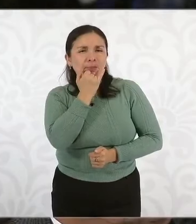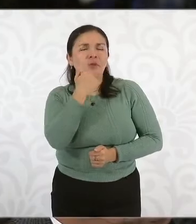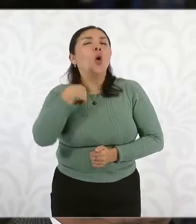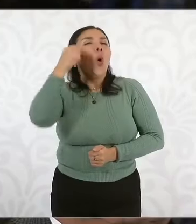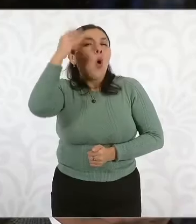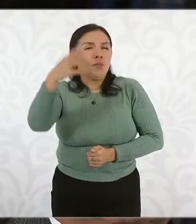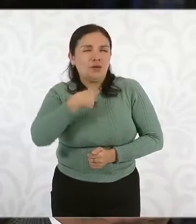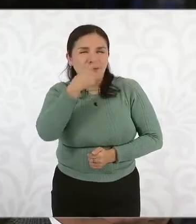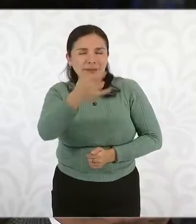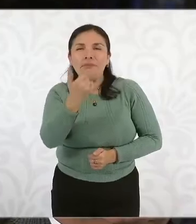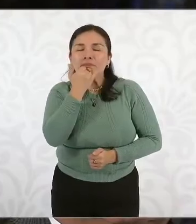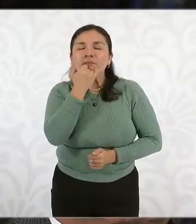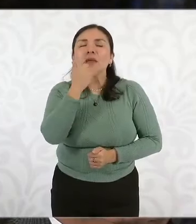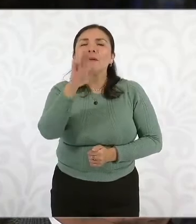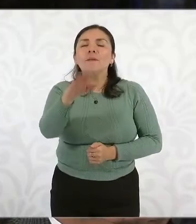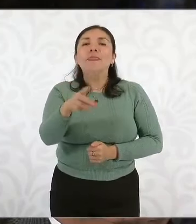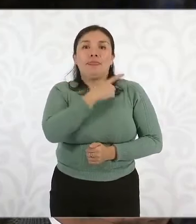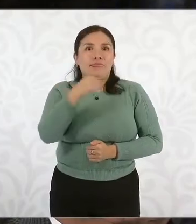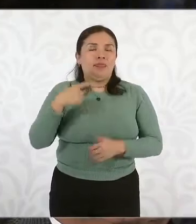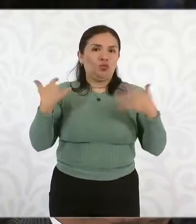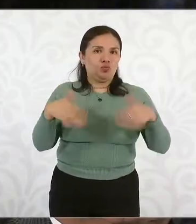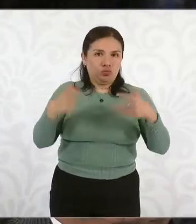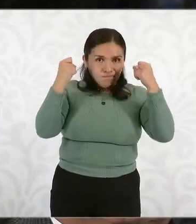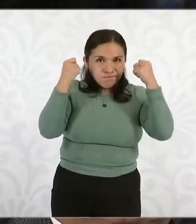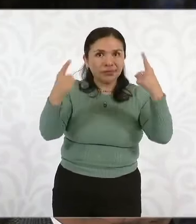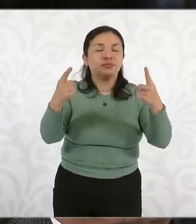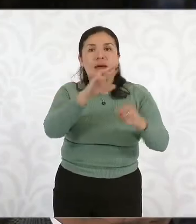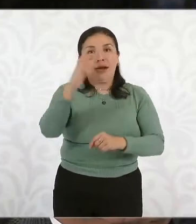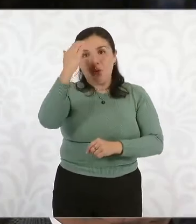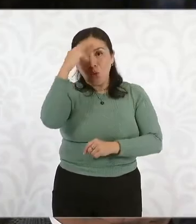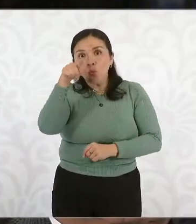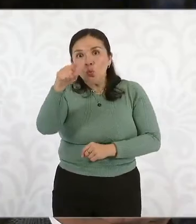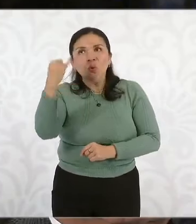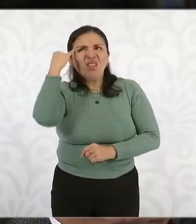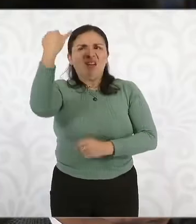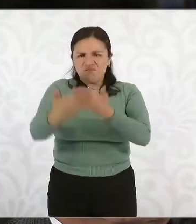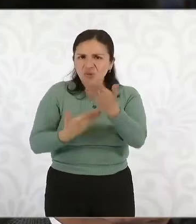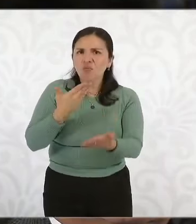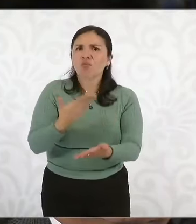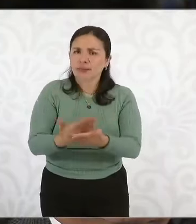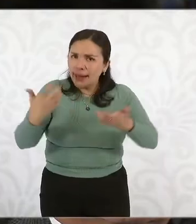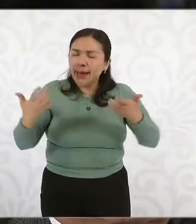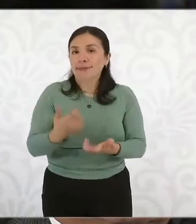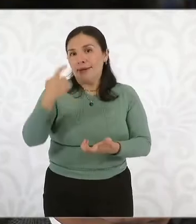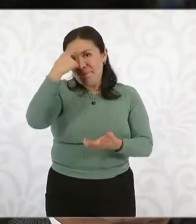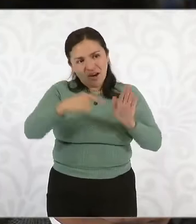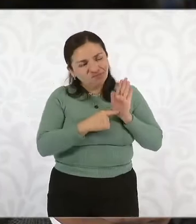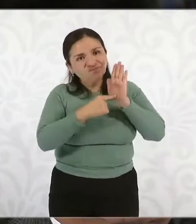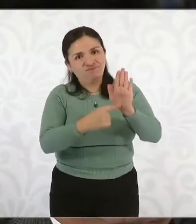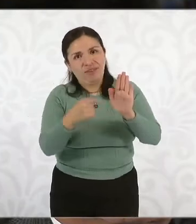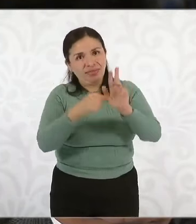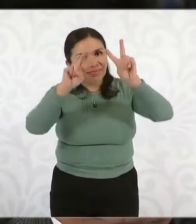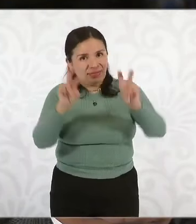olvidé decir, presidenta, que hay que reconocer la iniciativa de usted para presentar este tema